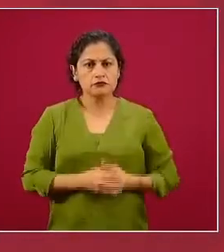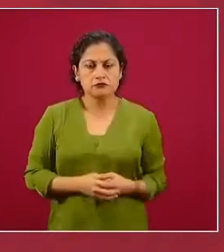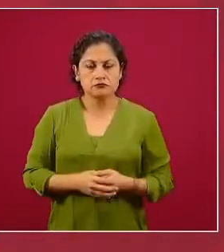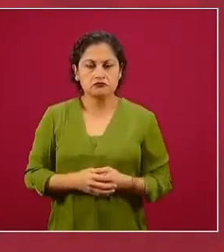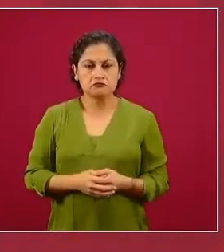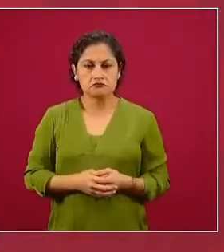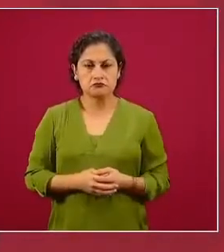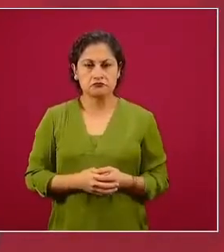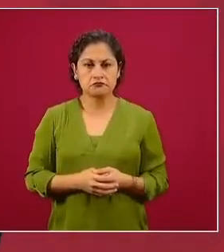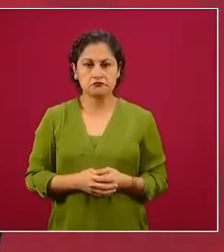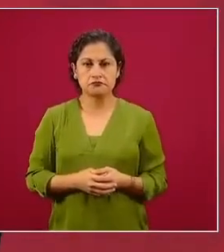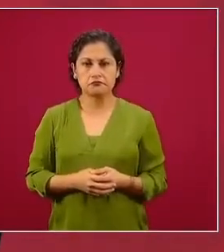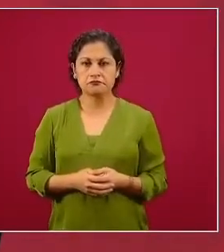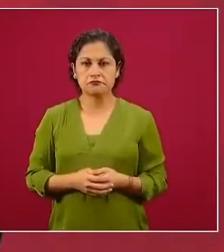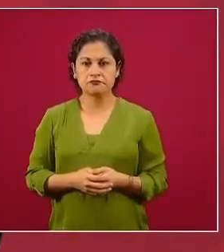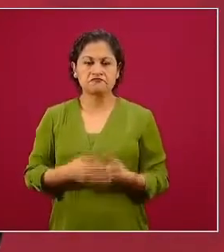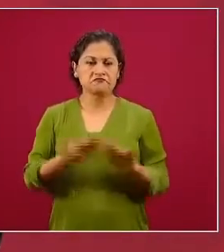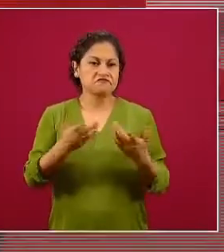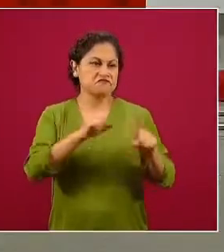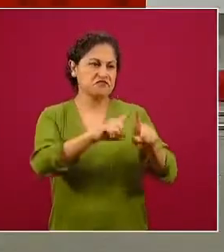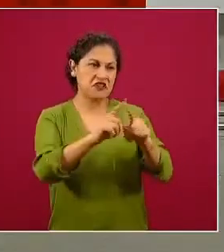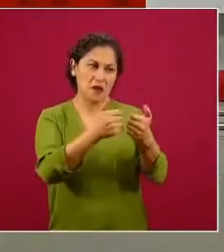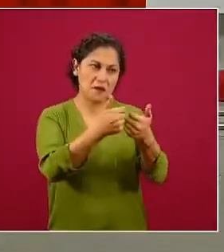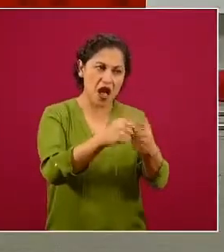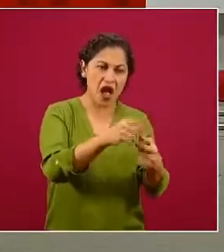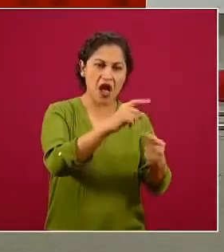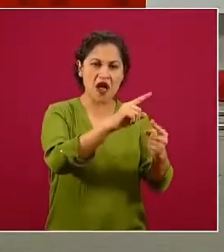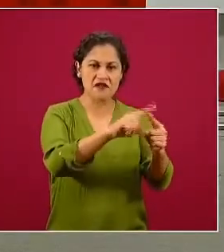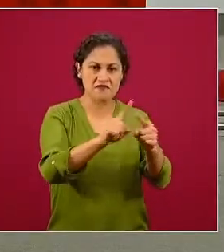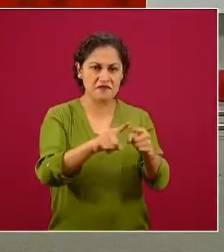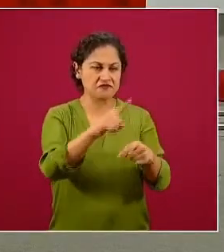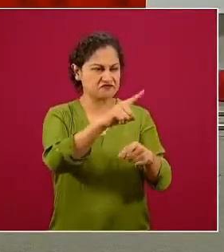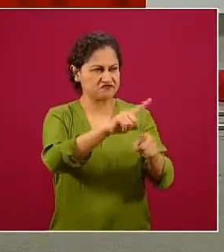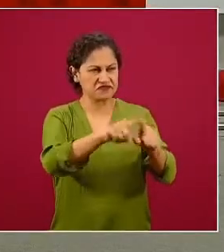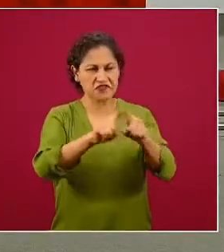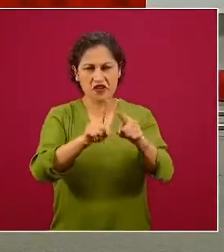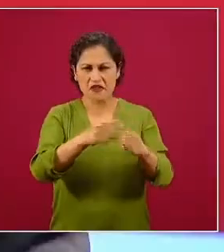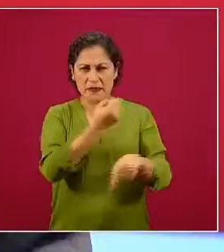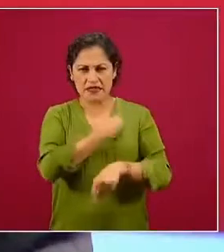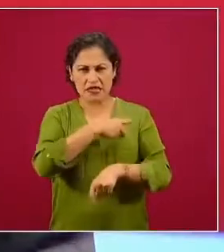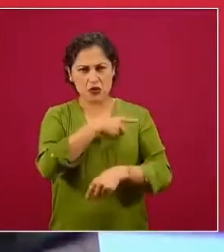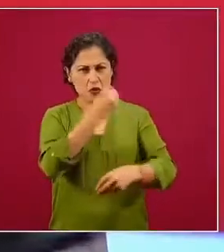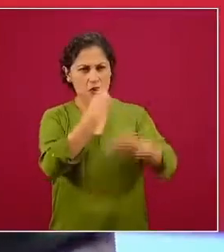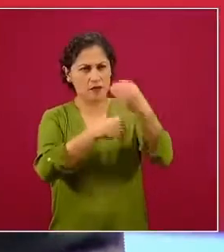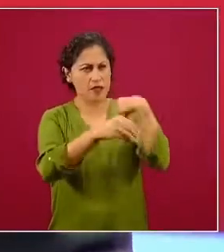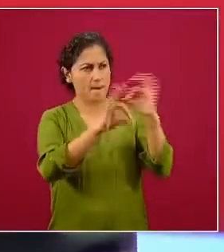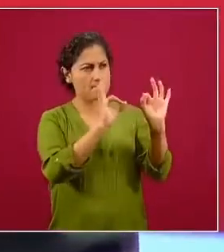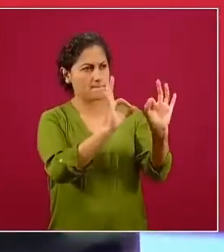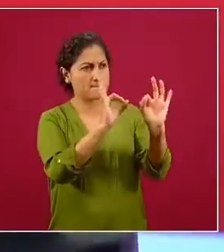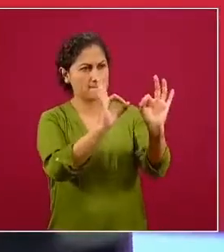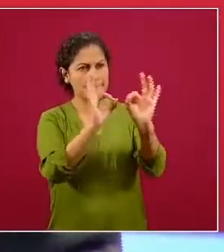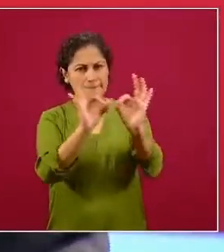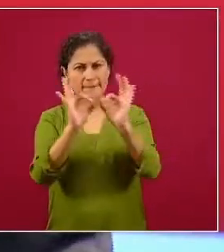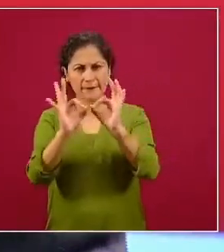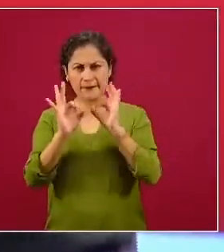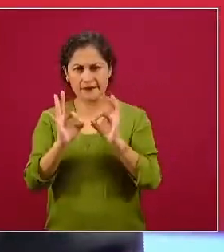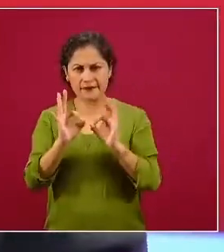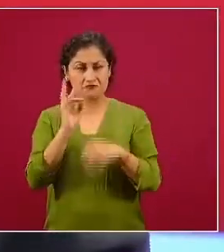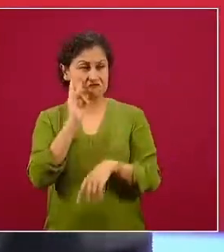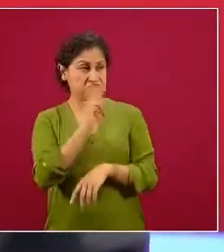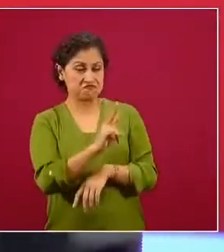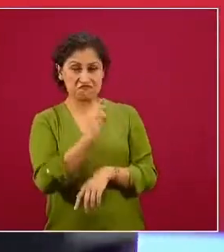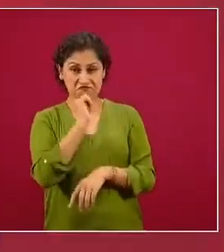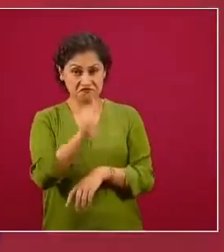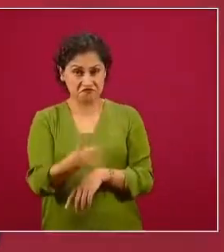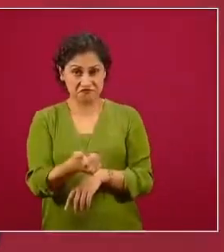semillas, panes integrales, verdaderamente integrales, no pintados. En lugar de ver eso,